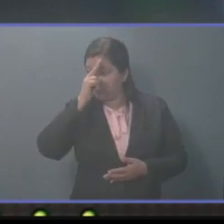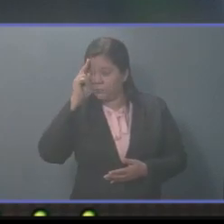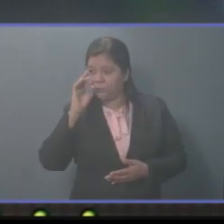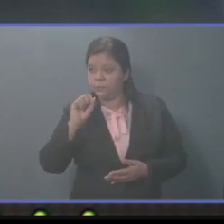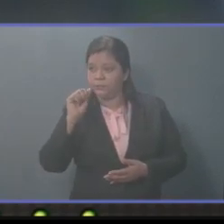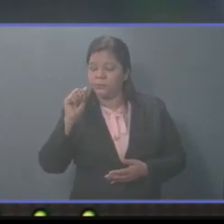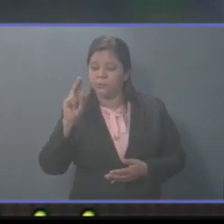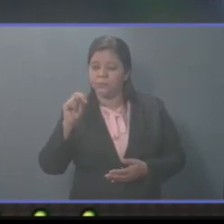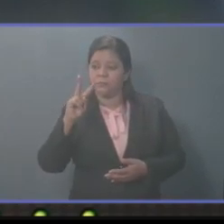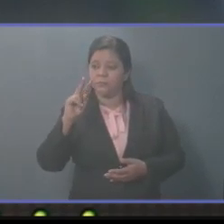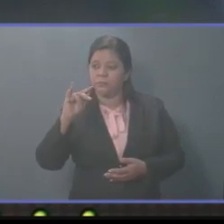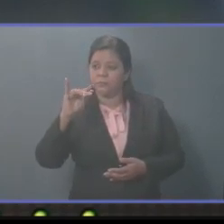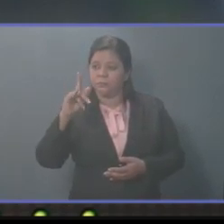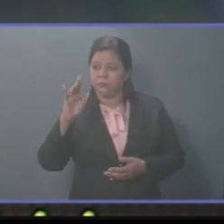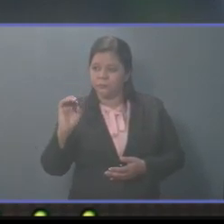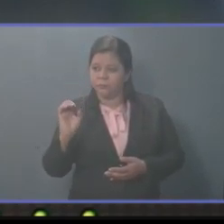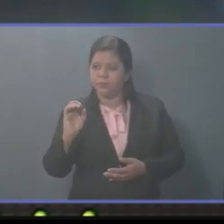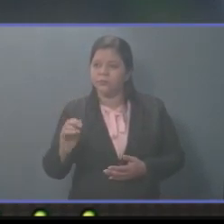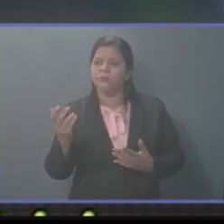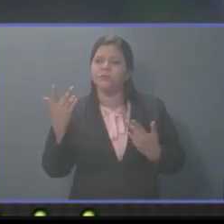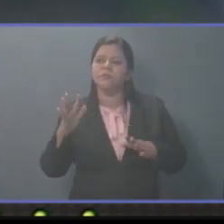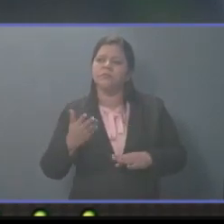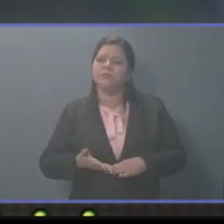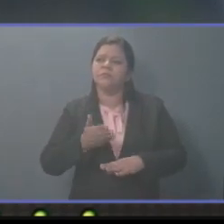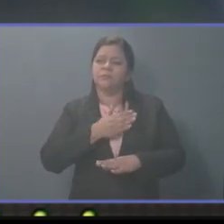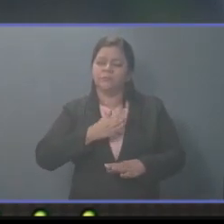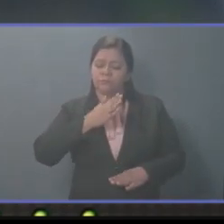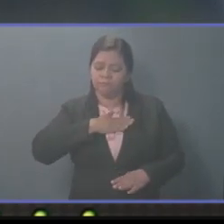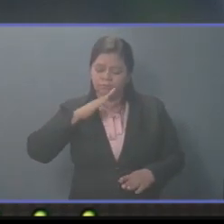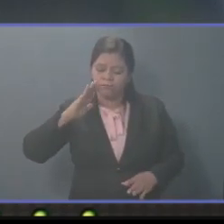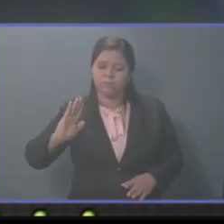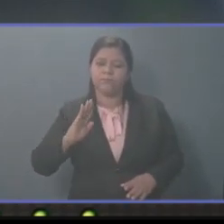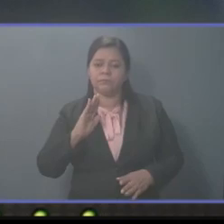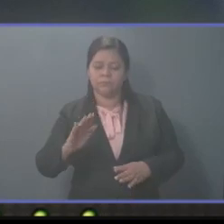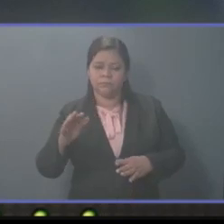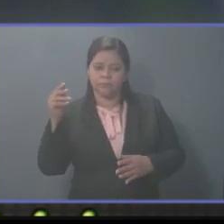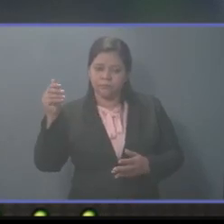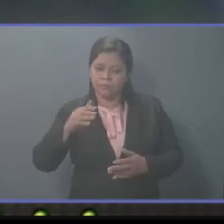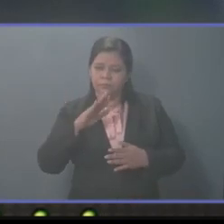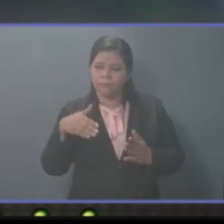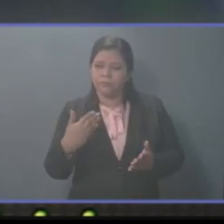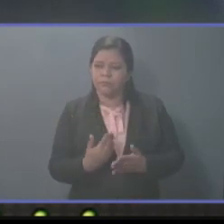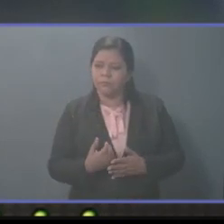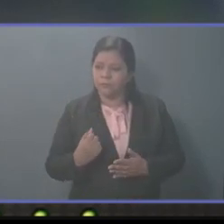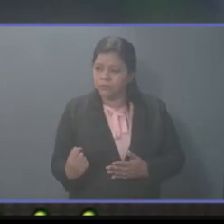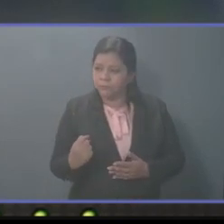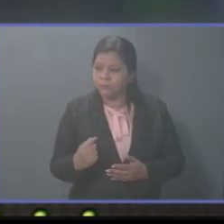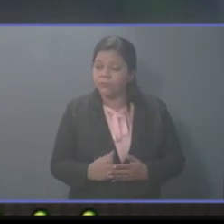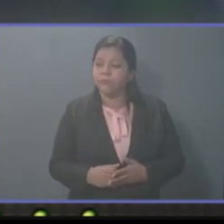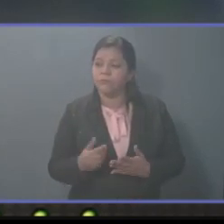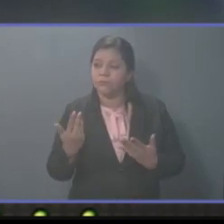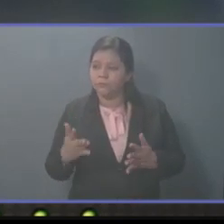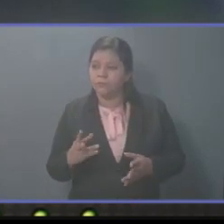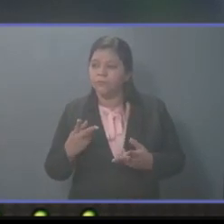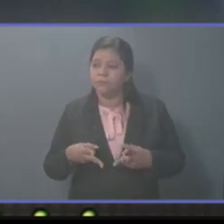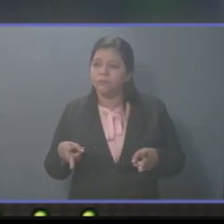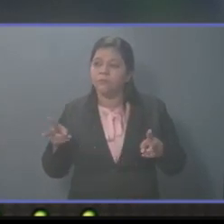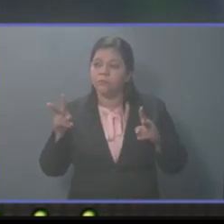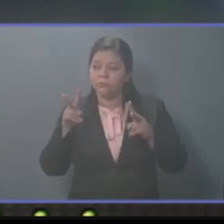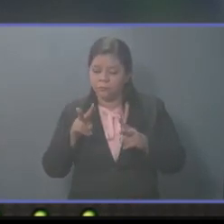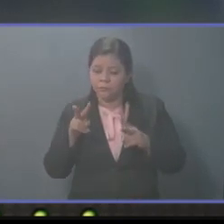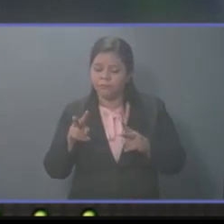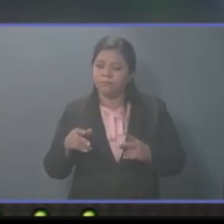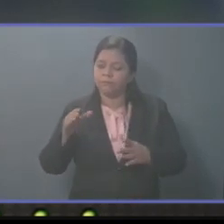Vicente de Paúl ha estado comprometido con la formación integral de sus estudiantes, inculcando valores